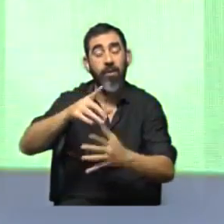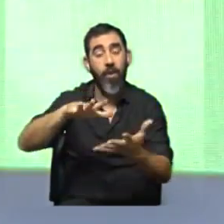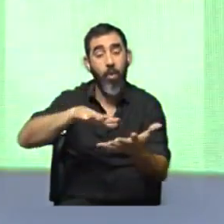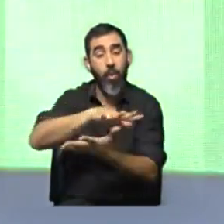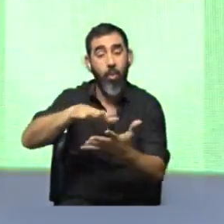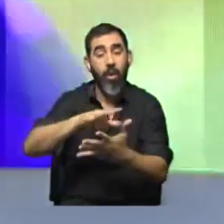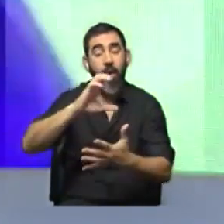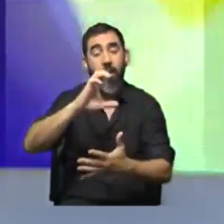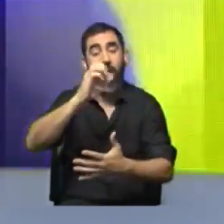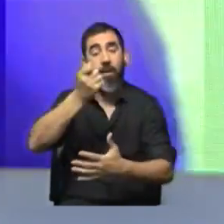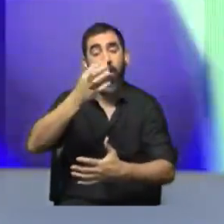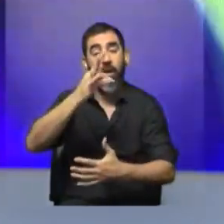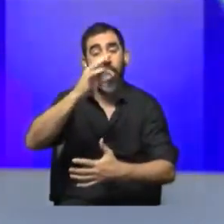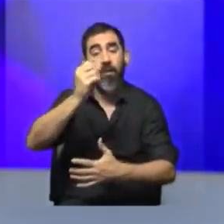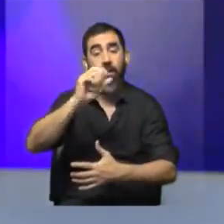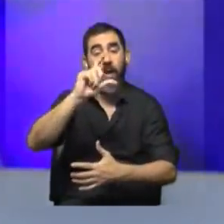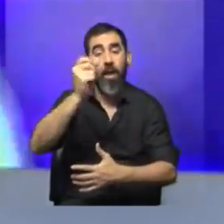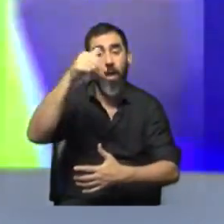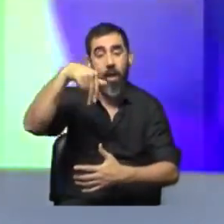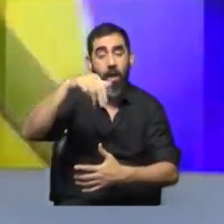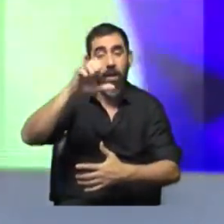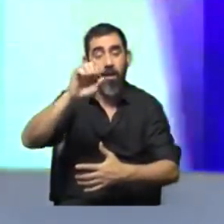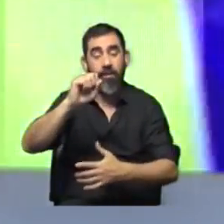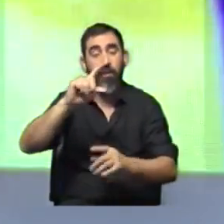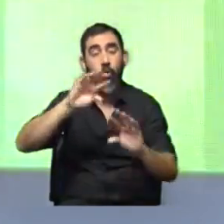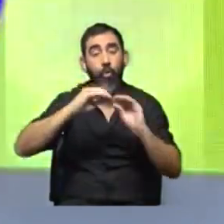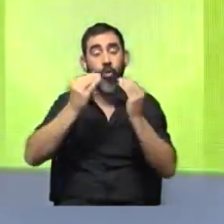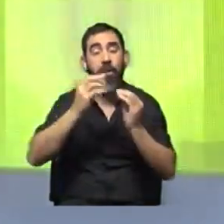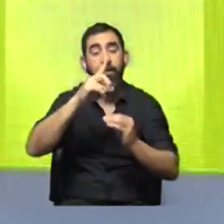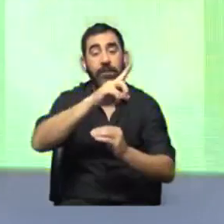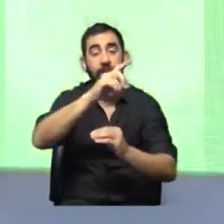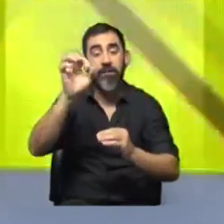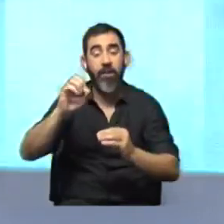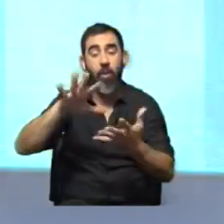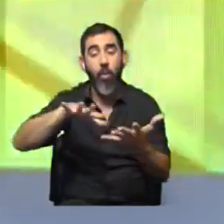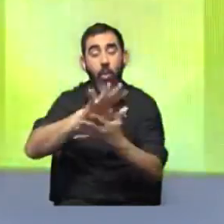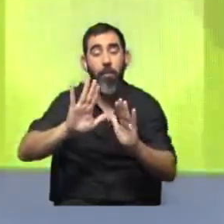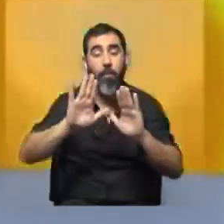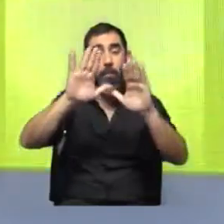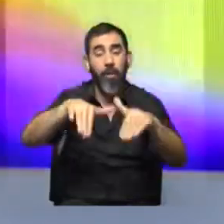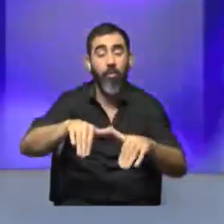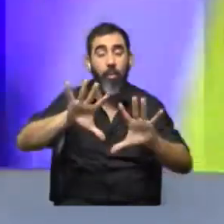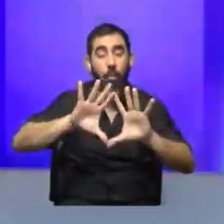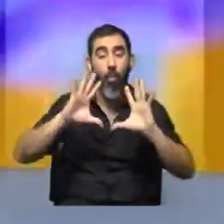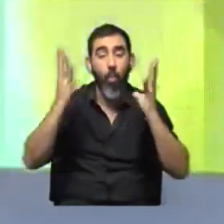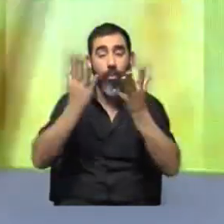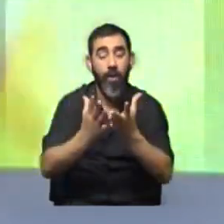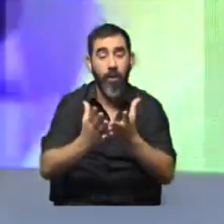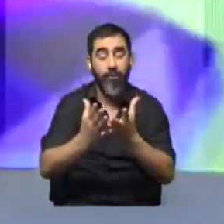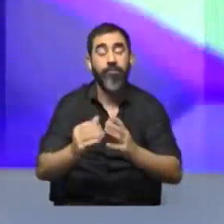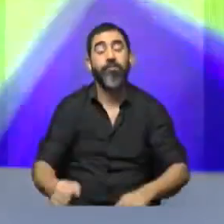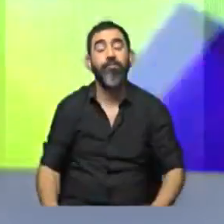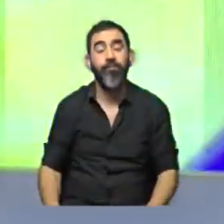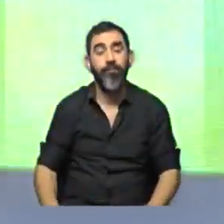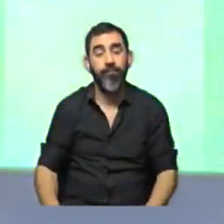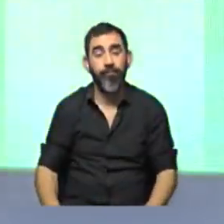Los Catalanes en esta lista de los 100 sitios de patrimonio geológico mundial, que